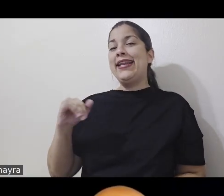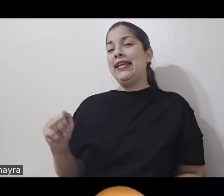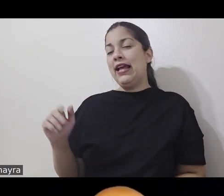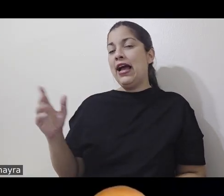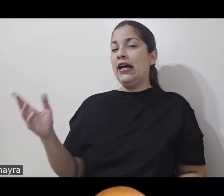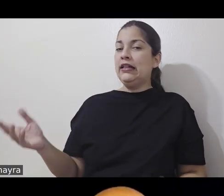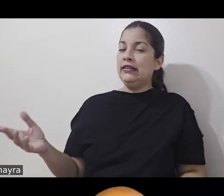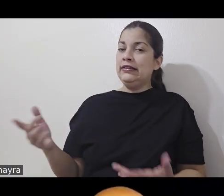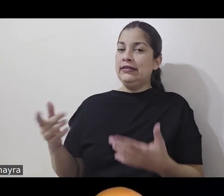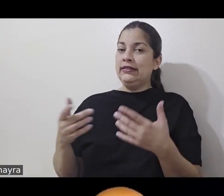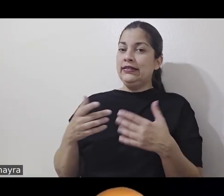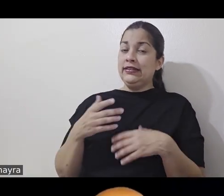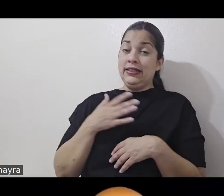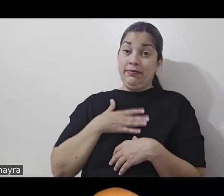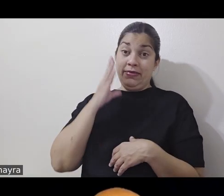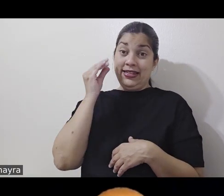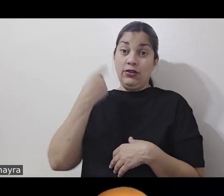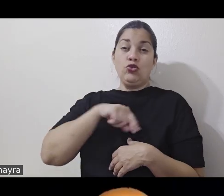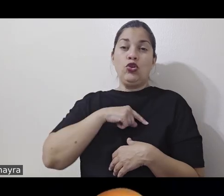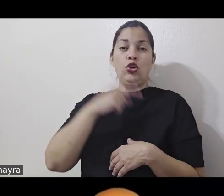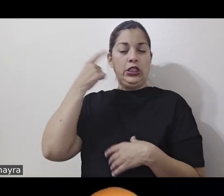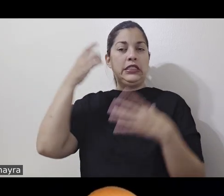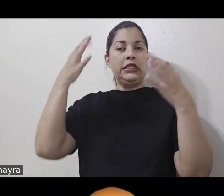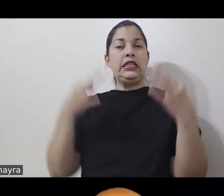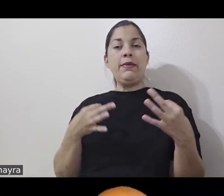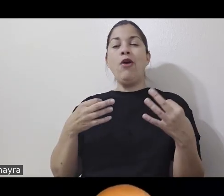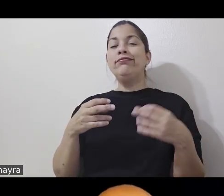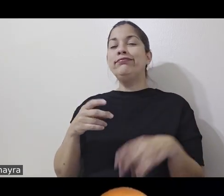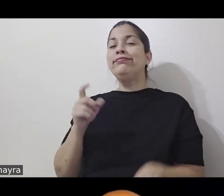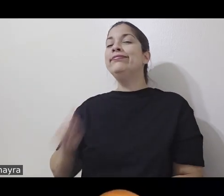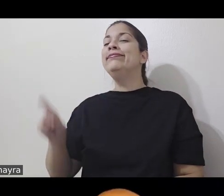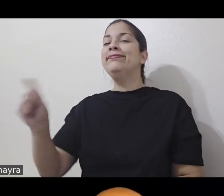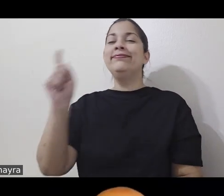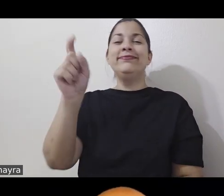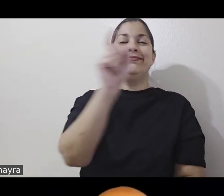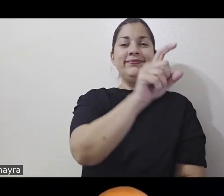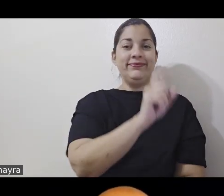fue que decidimos salir a ir a visitar